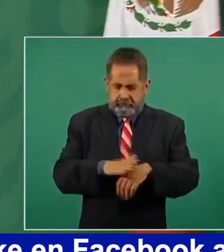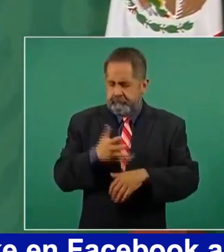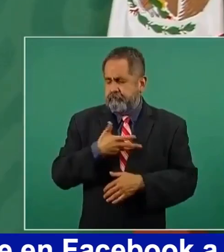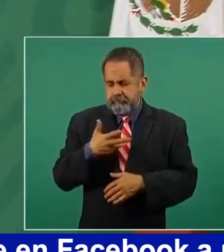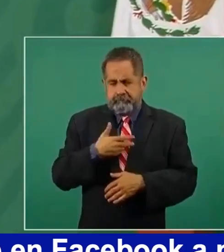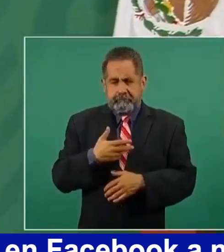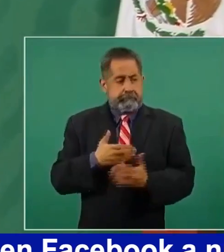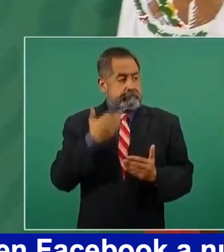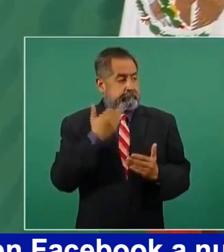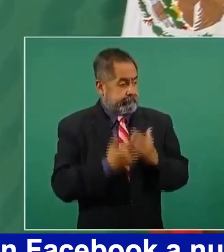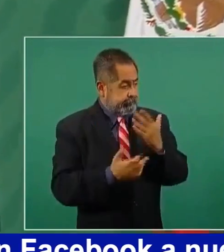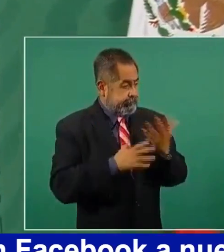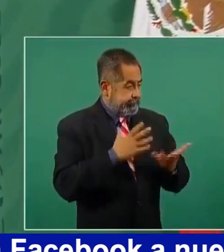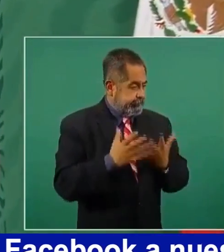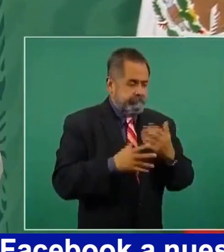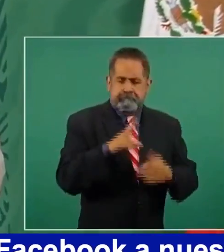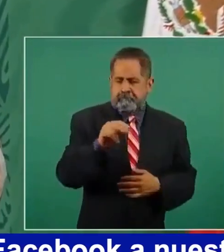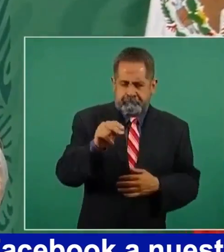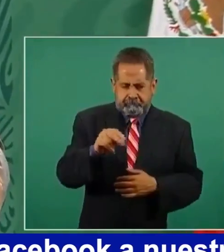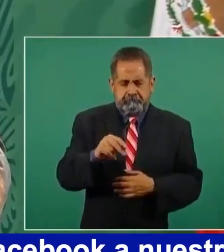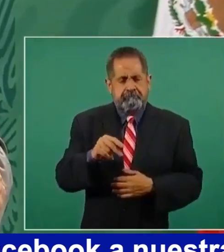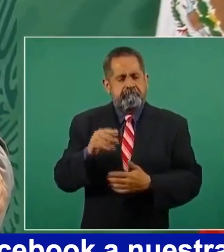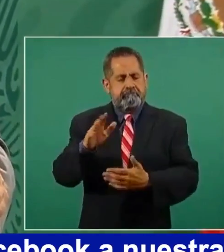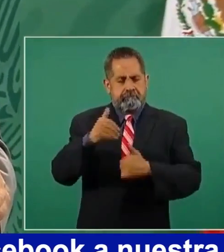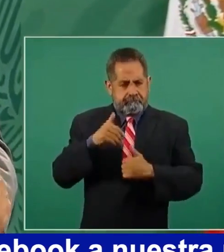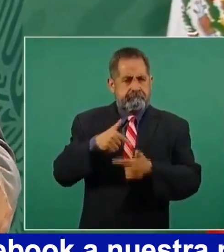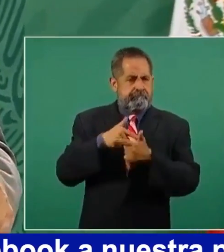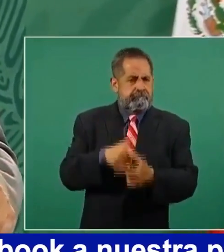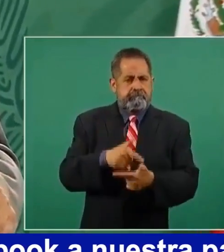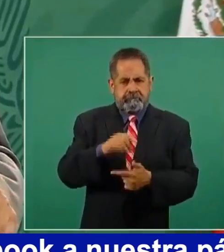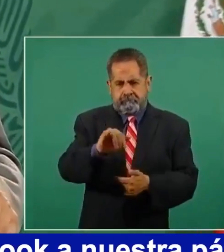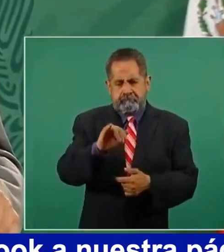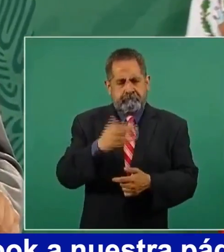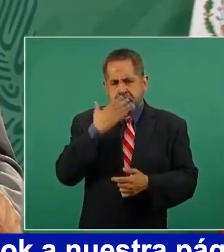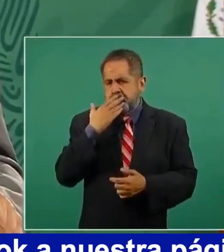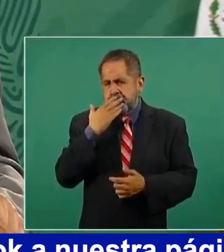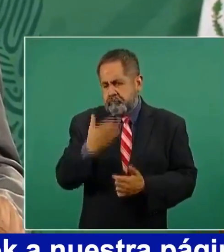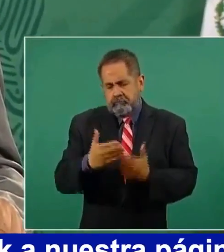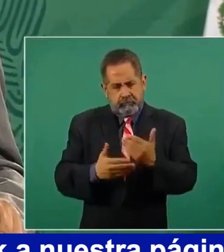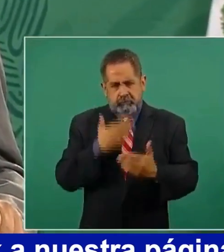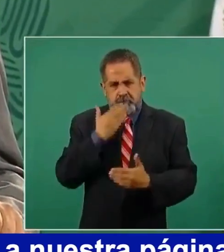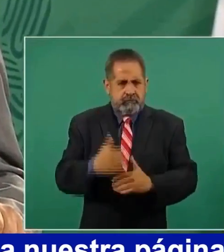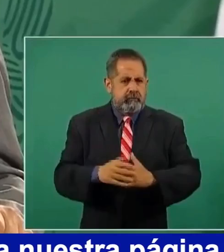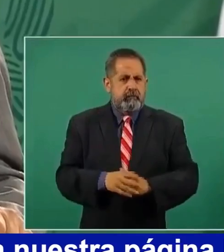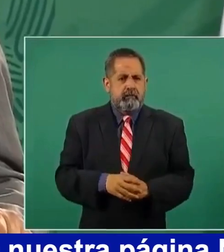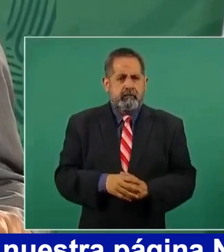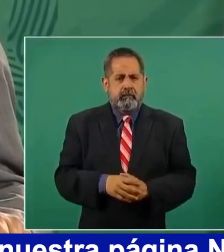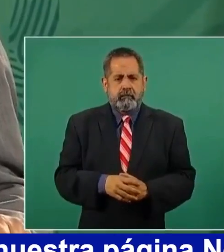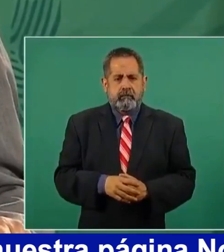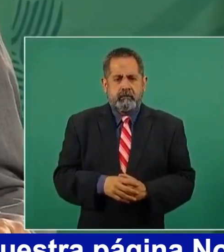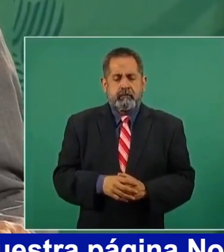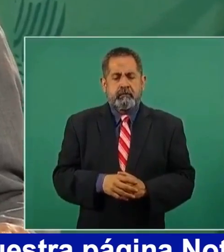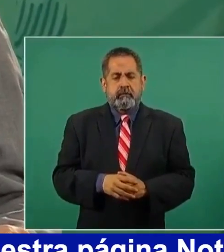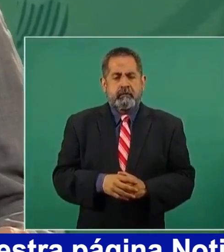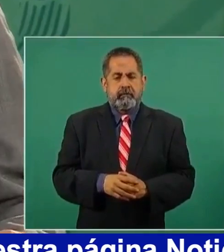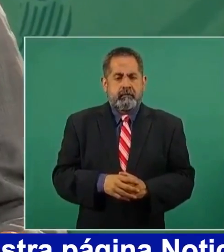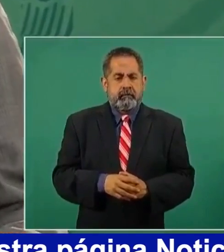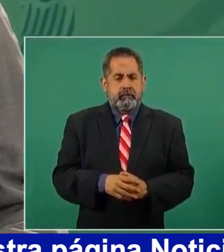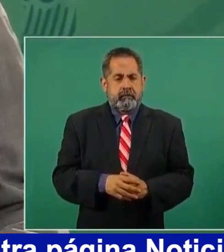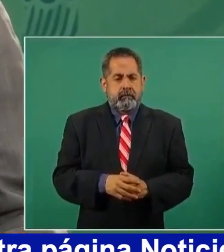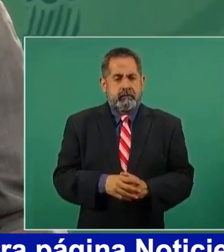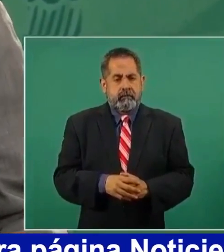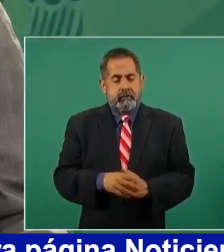de que no nos falten las vacunas, vamos bien, si